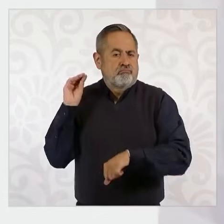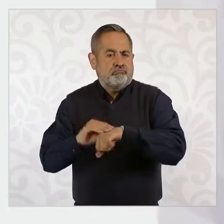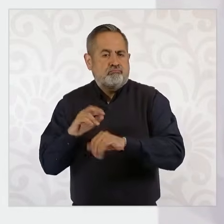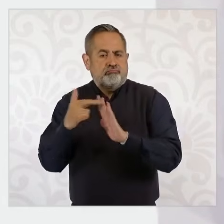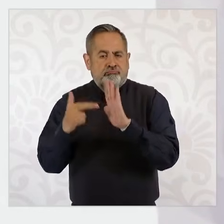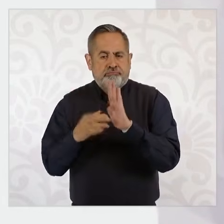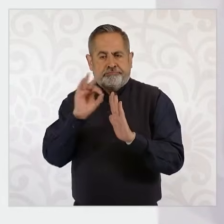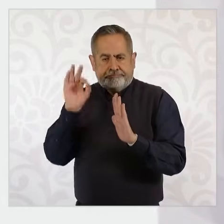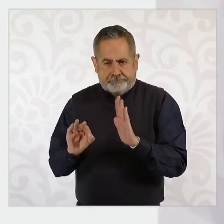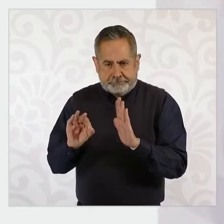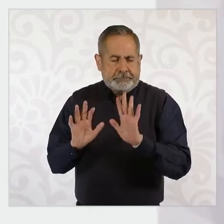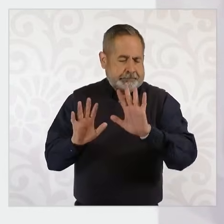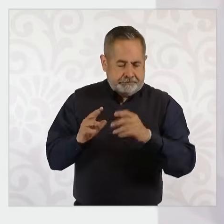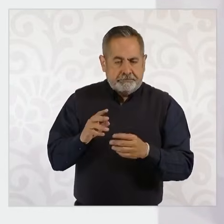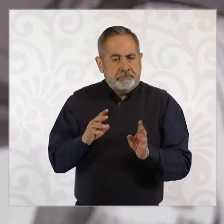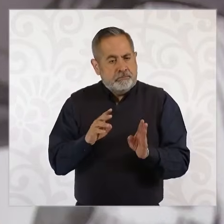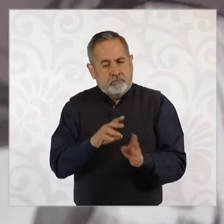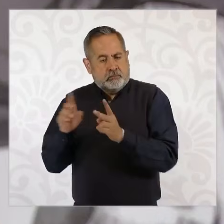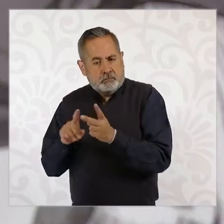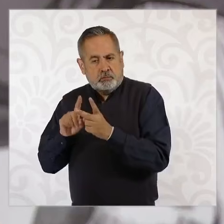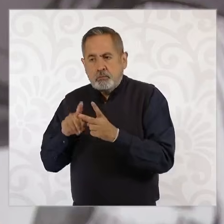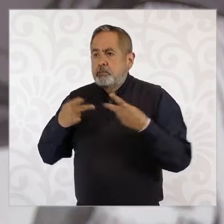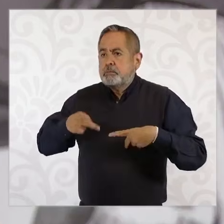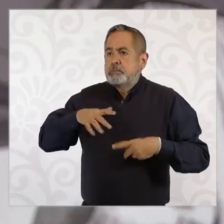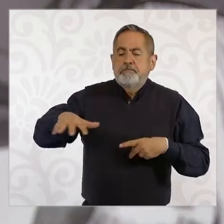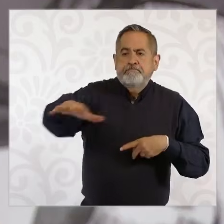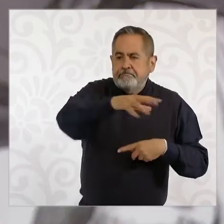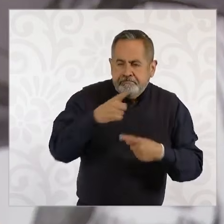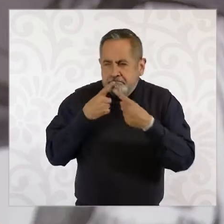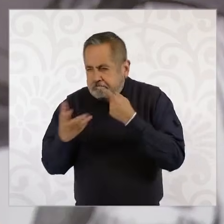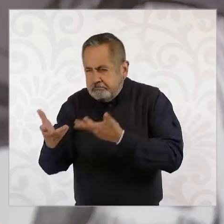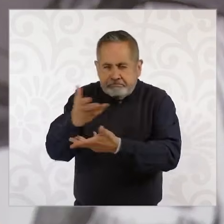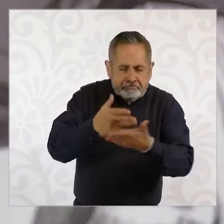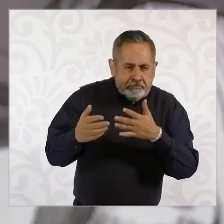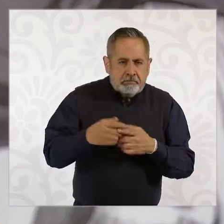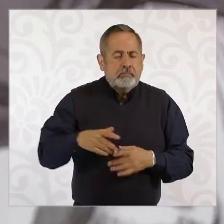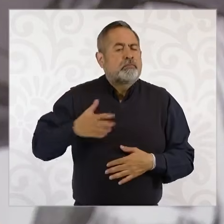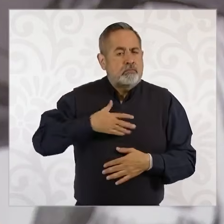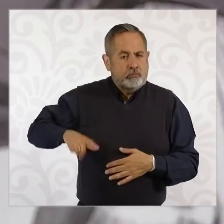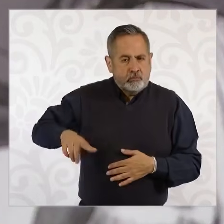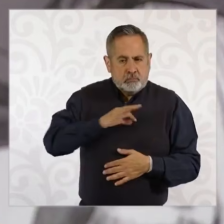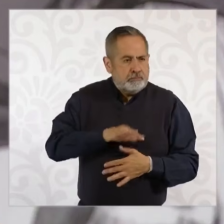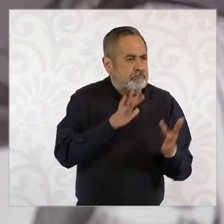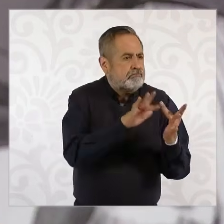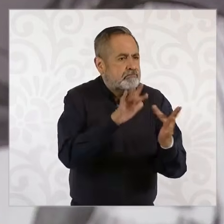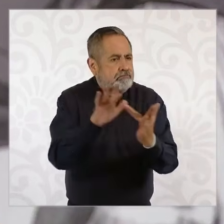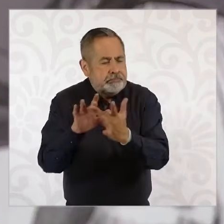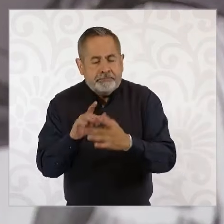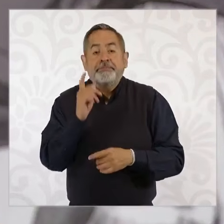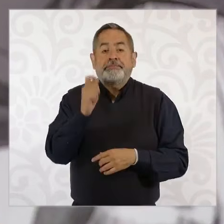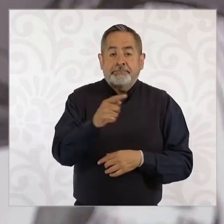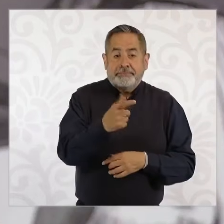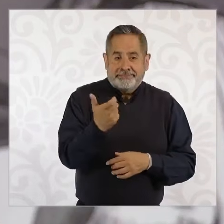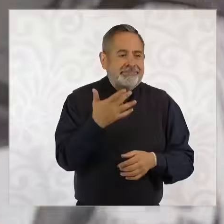otra parte de trabajo permanente con toda la sociedad que puede desarrollar el gobierno. Entonces, lo primero es que no suban los precios